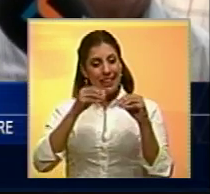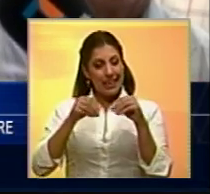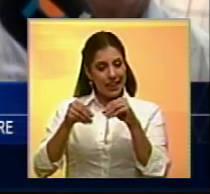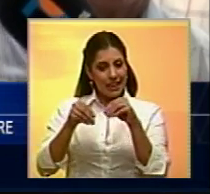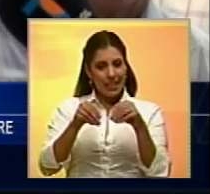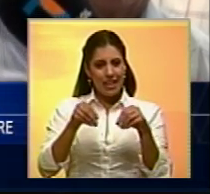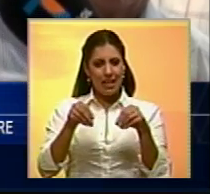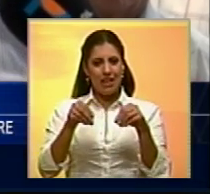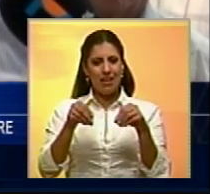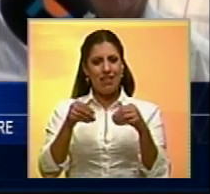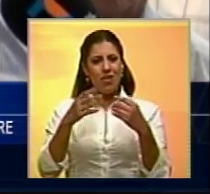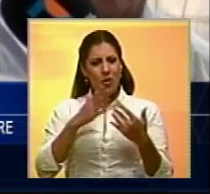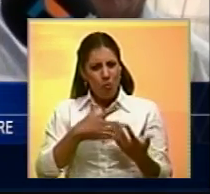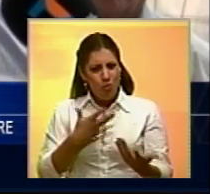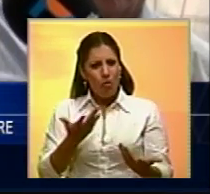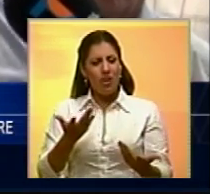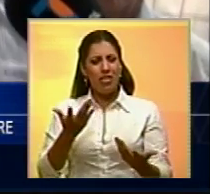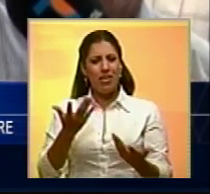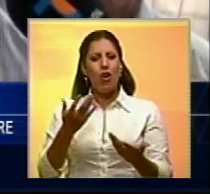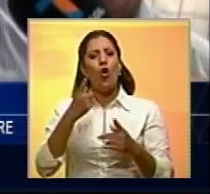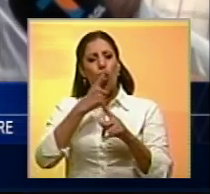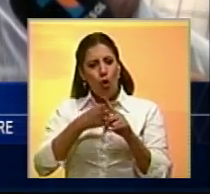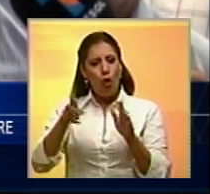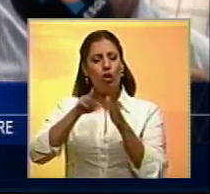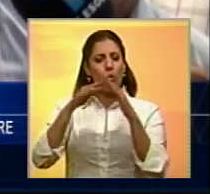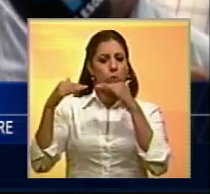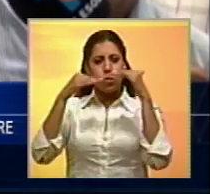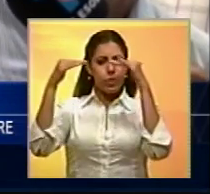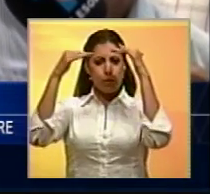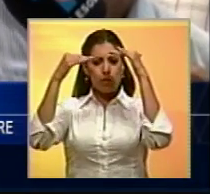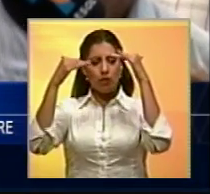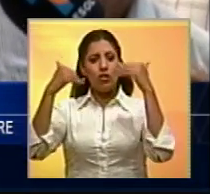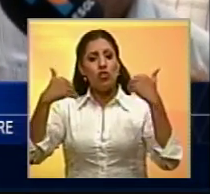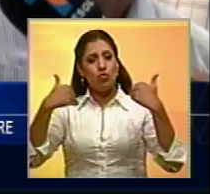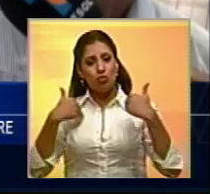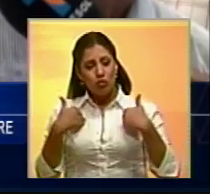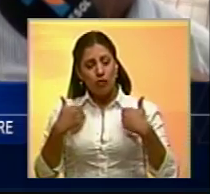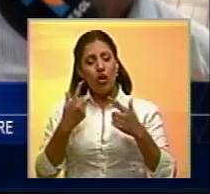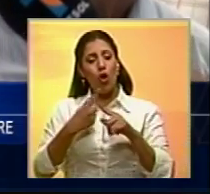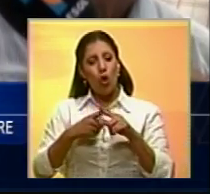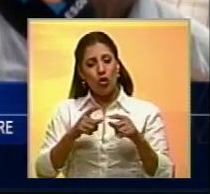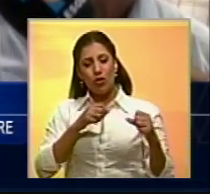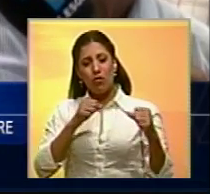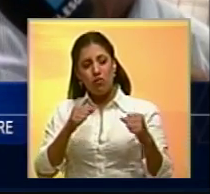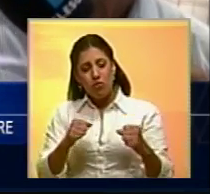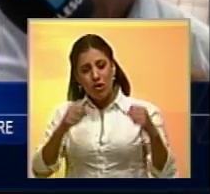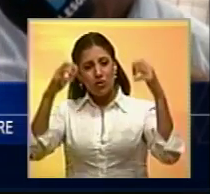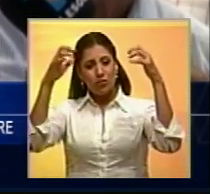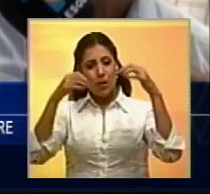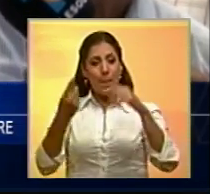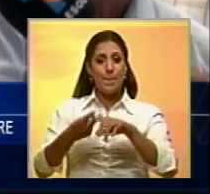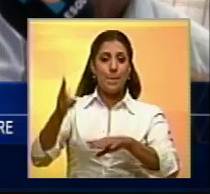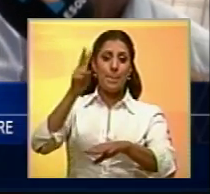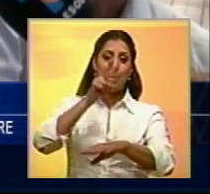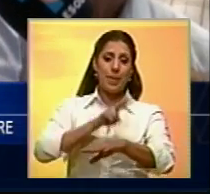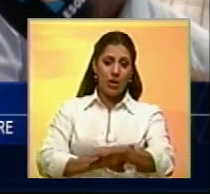tierra, pudiendo ocasionar otra vaguada que ocasionaría una inundación mayor aún.